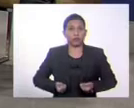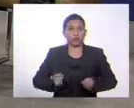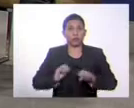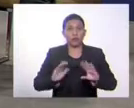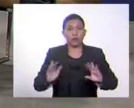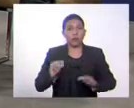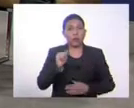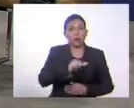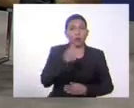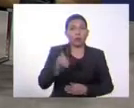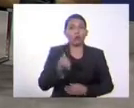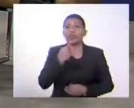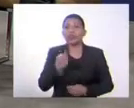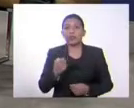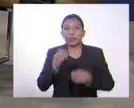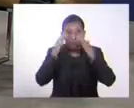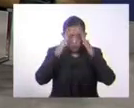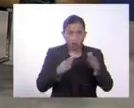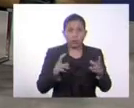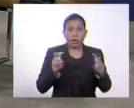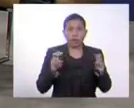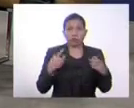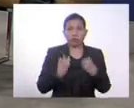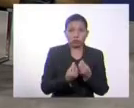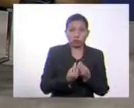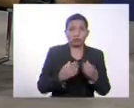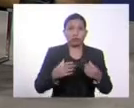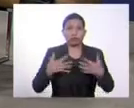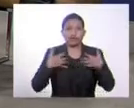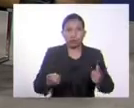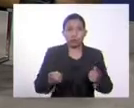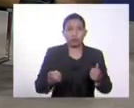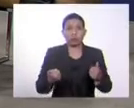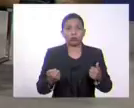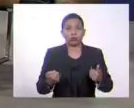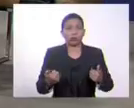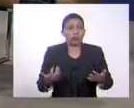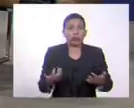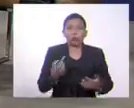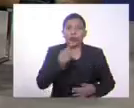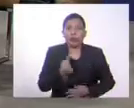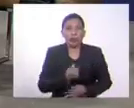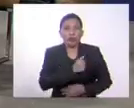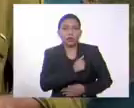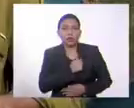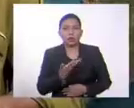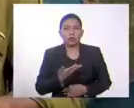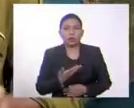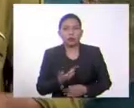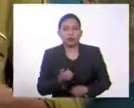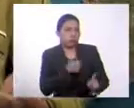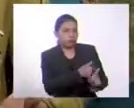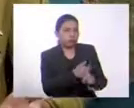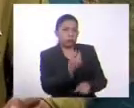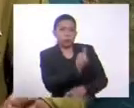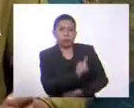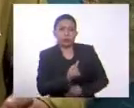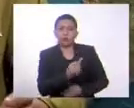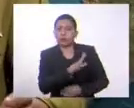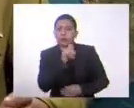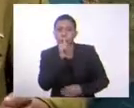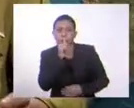más bien quienes se tienen que encargar son intereses privados y particulares. Pero ¿qué pasa si un particular no está interesado en